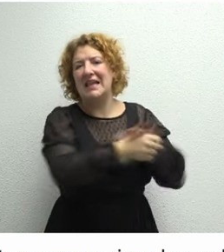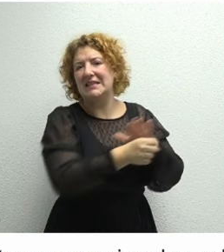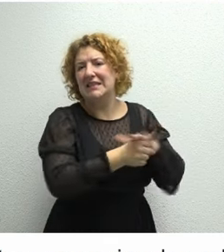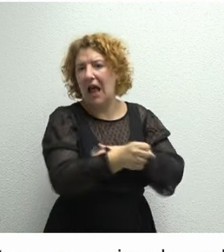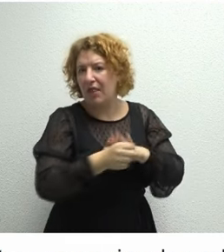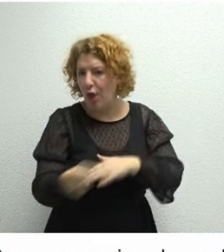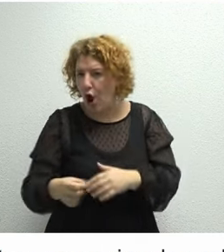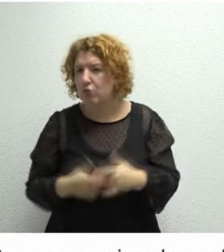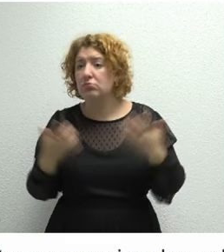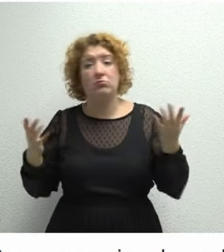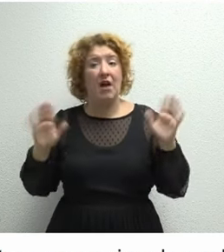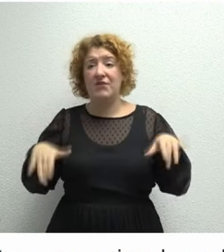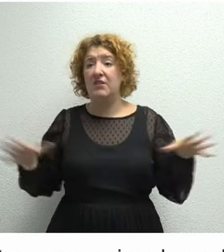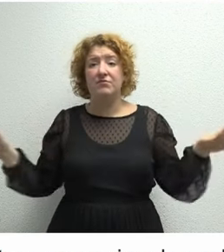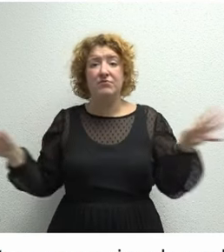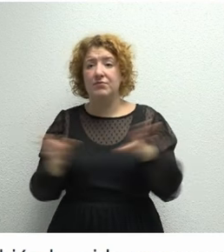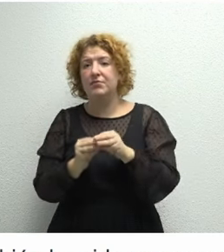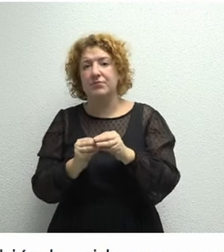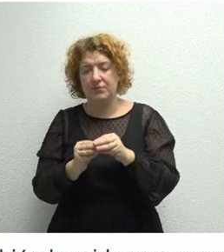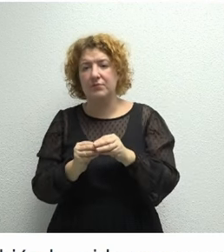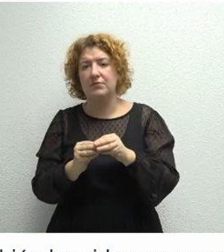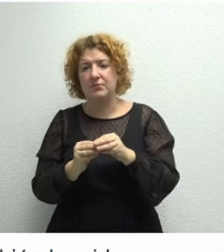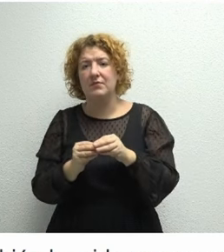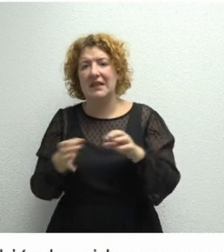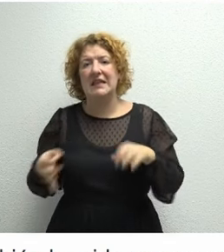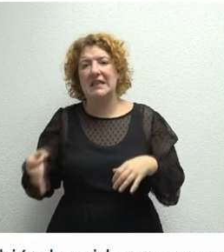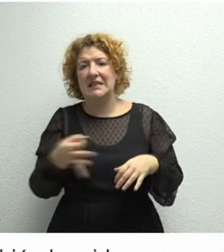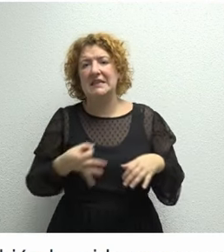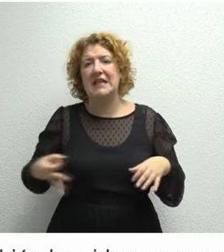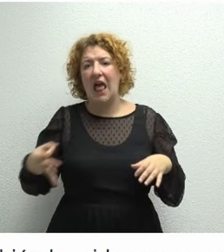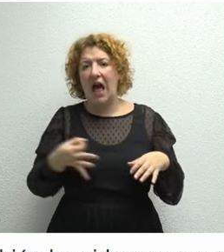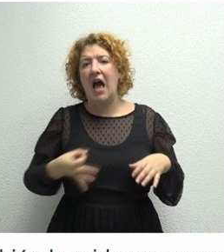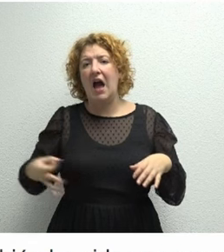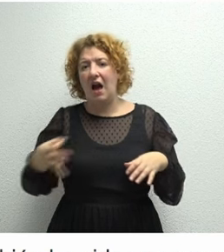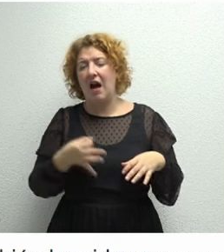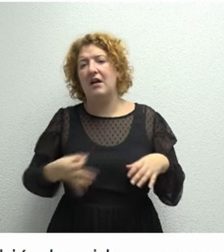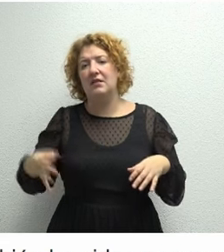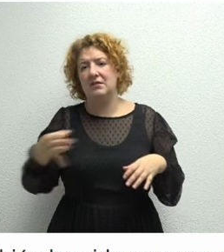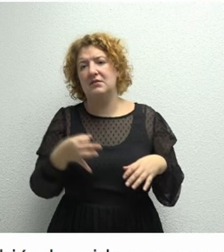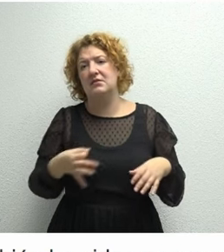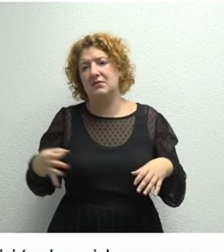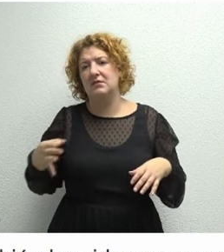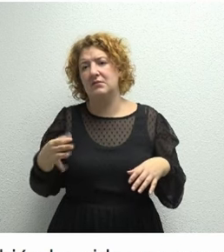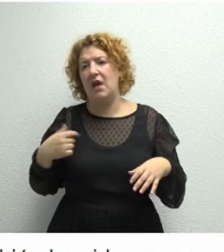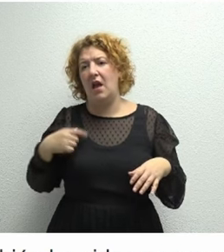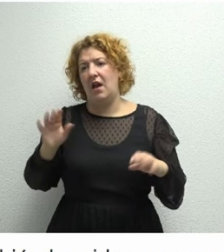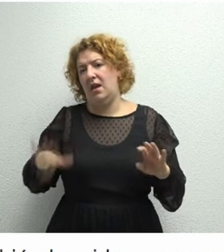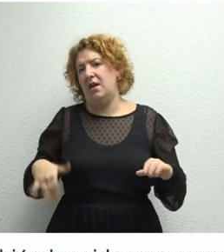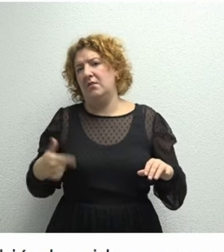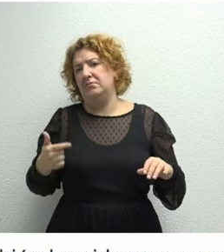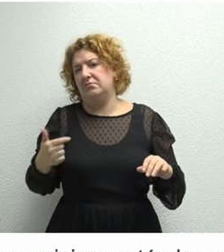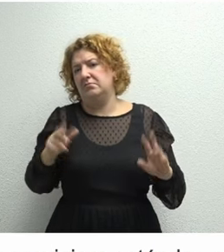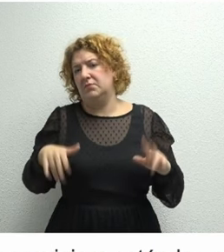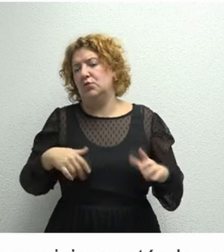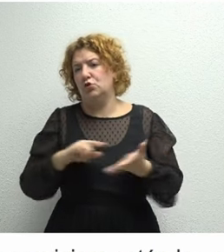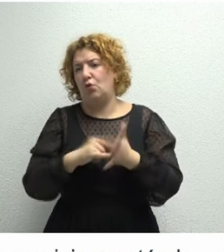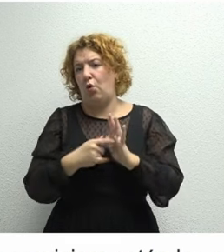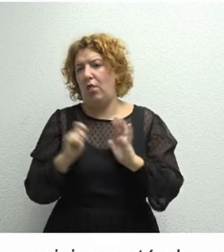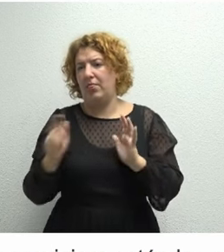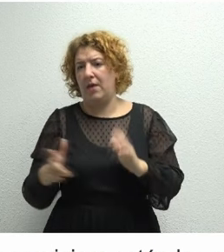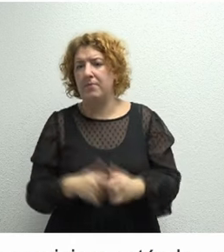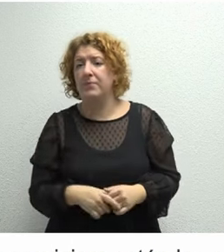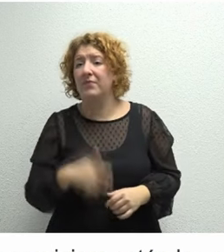conjunto de de de red a nivel insular que que responde a a a todo este ámbito No Y ahí ven la población